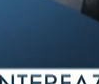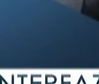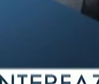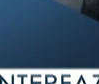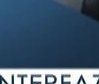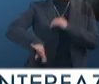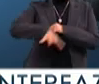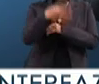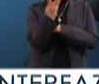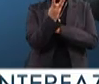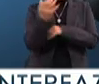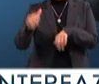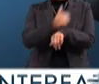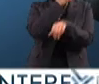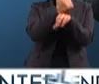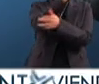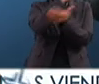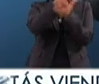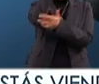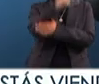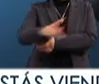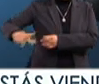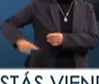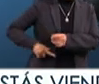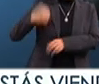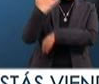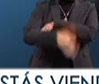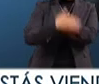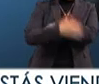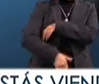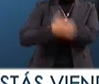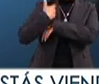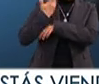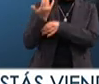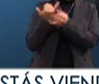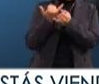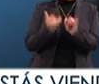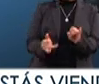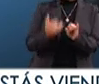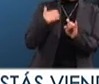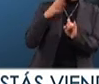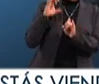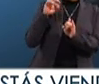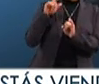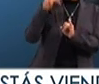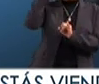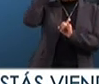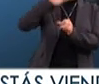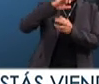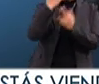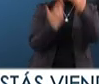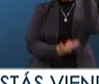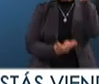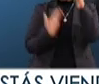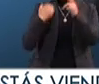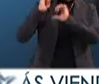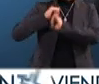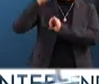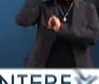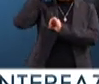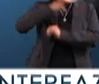en 1914 se instala en la Ciudad de México el gobierno provisional de la soberana convención revolucionaria